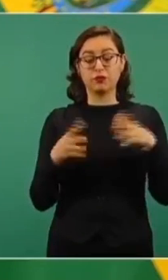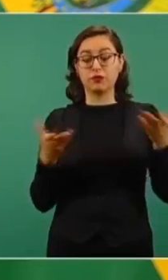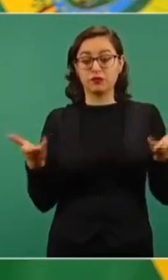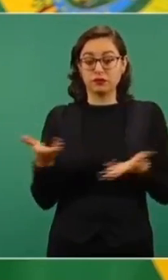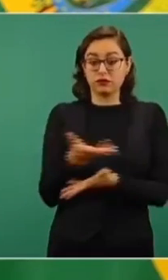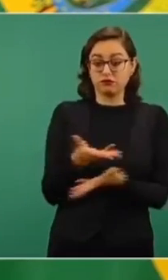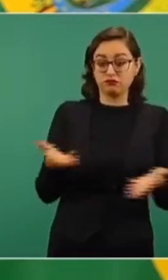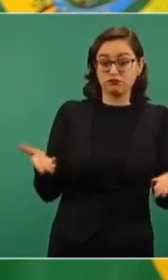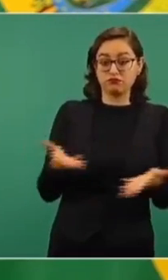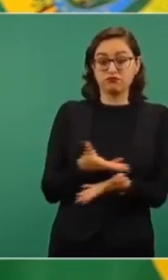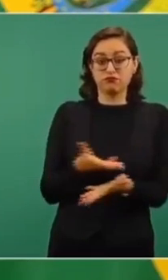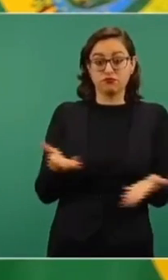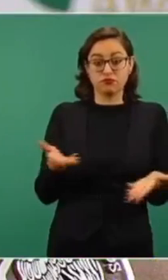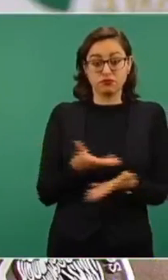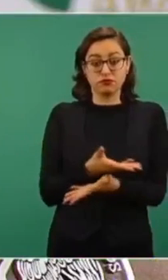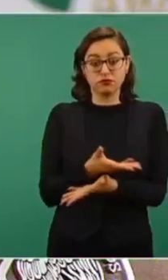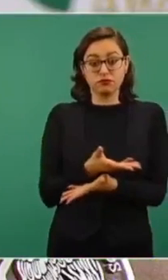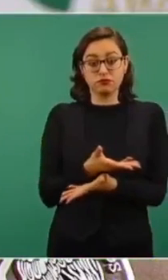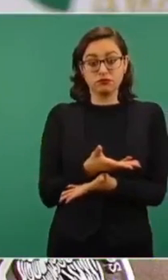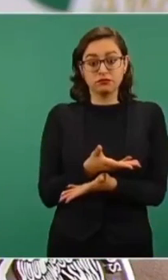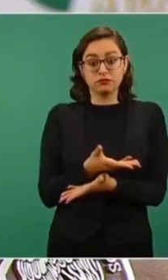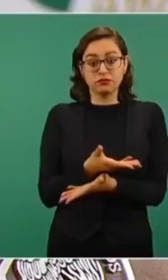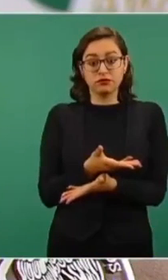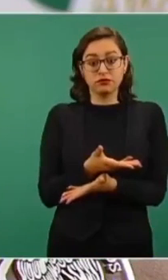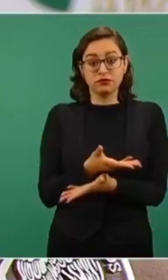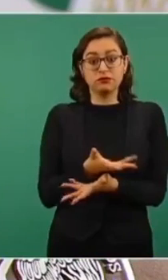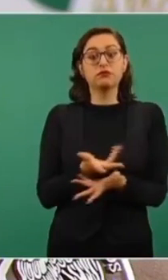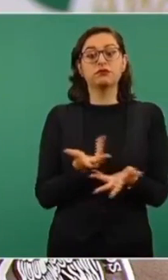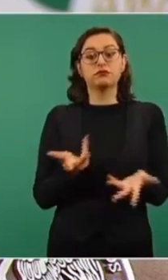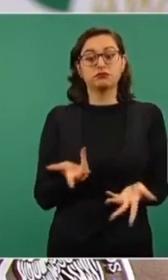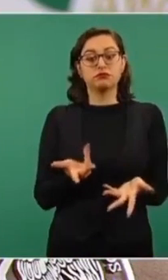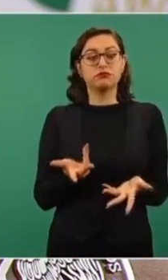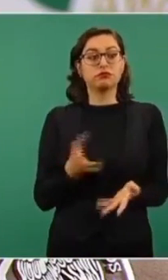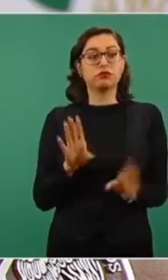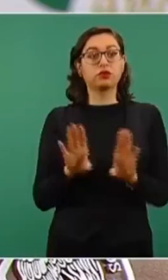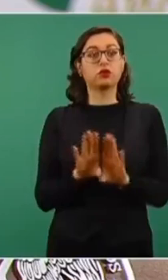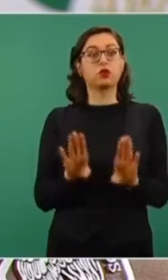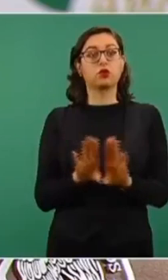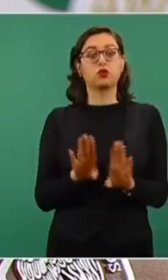bilateral para llevar a cabo